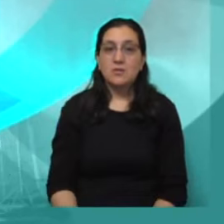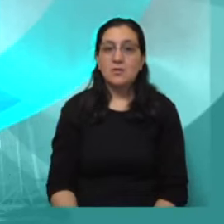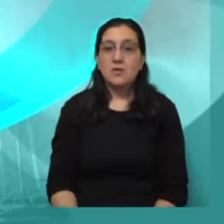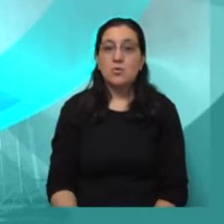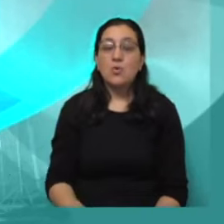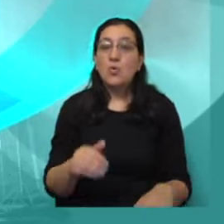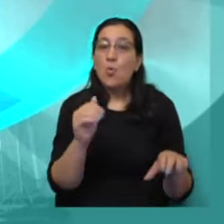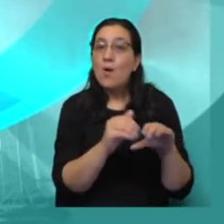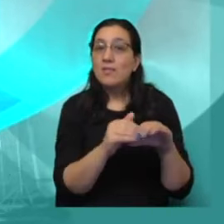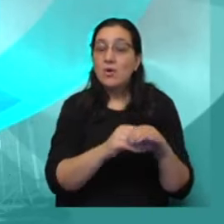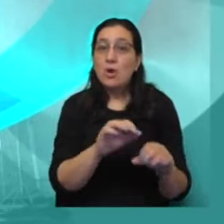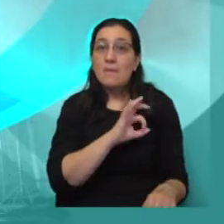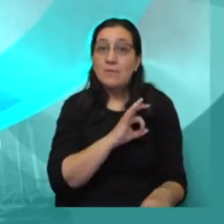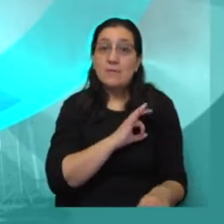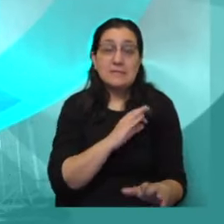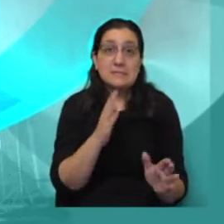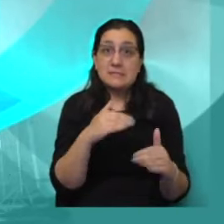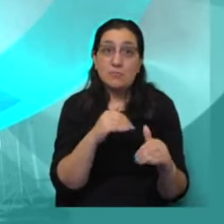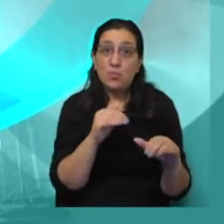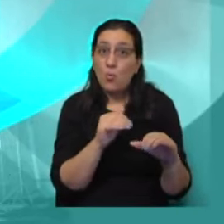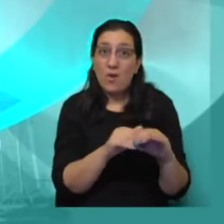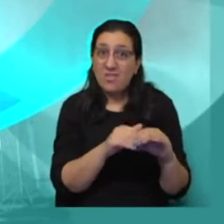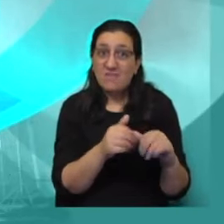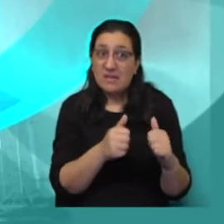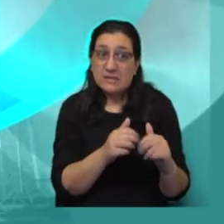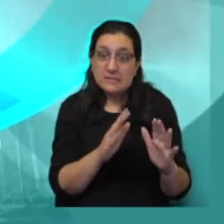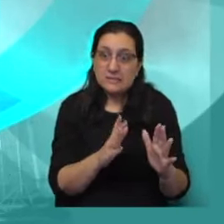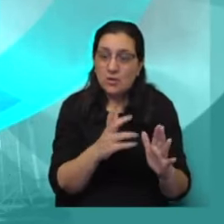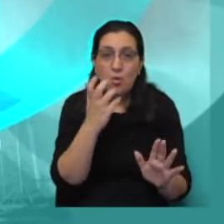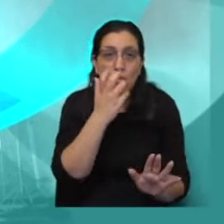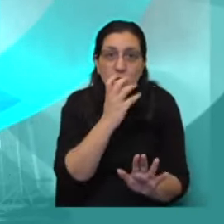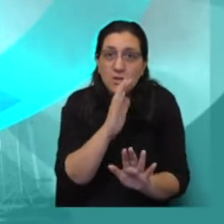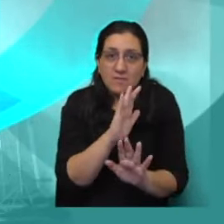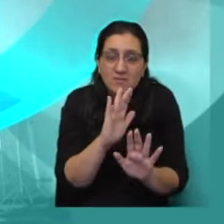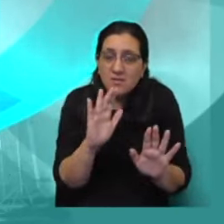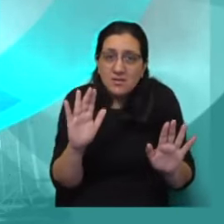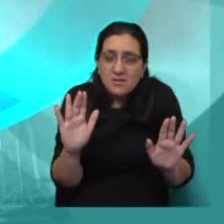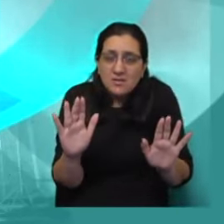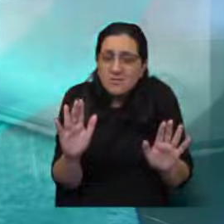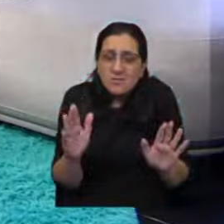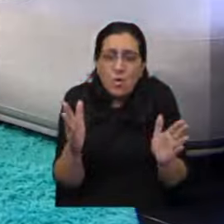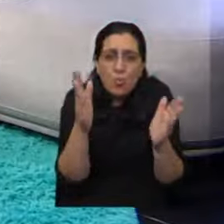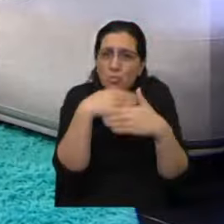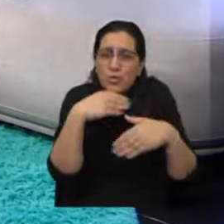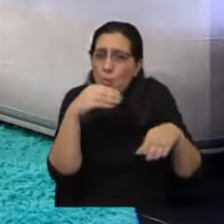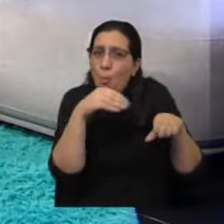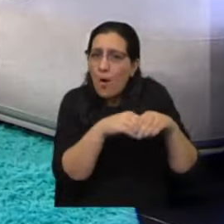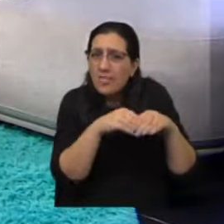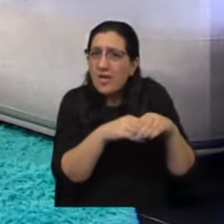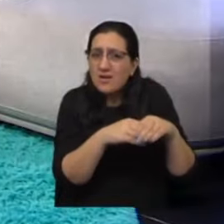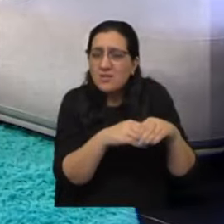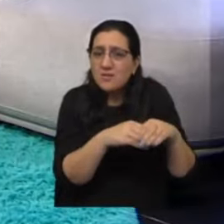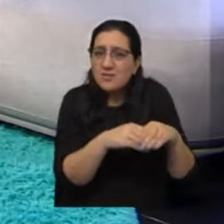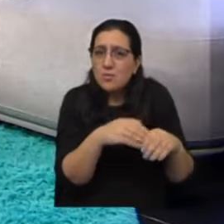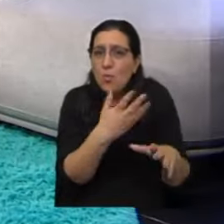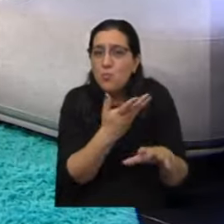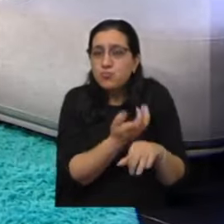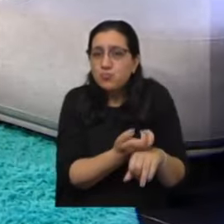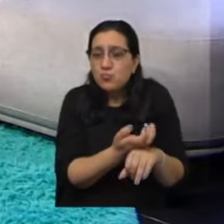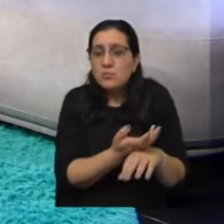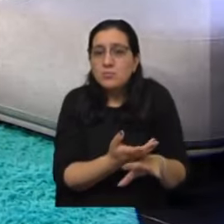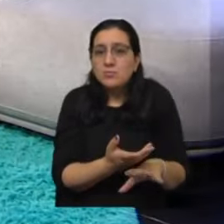no se pudo guardar. Un horror, ¿no? Sí. La palabra fatal acá juega en la versión no que daba. Se pudo guardar. No guardaron esa prueba.